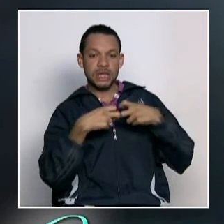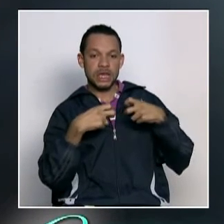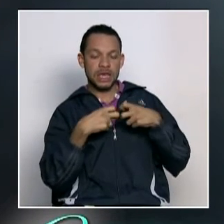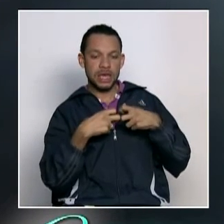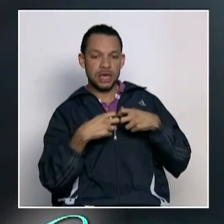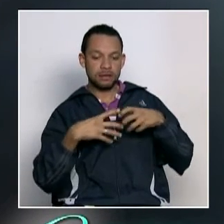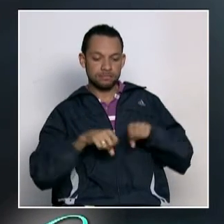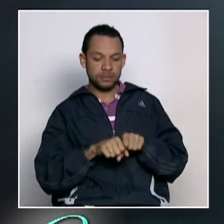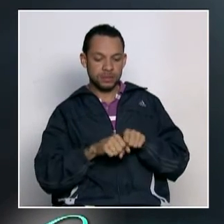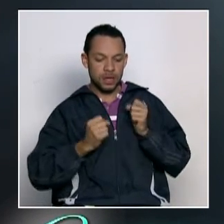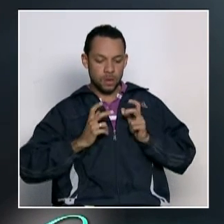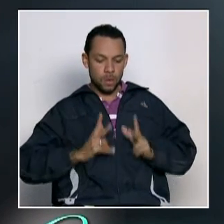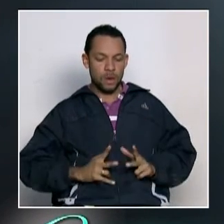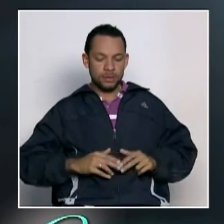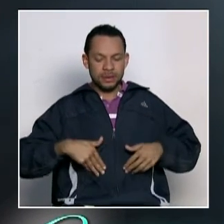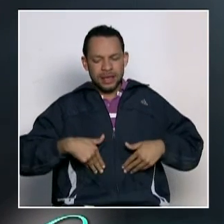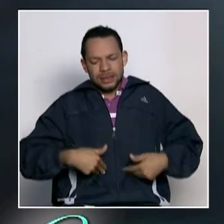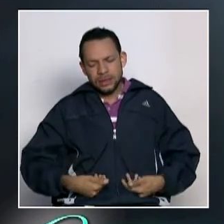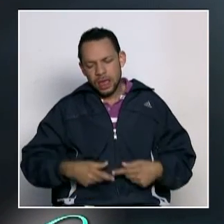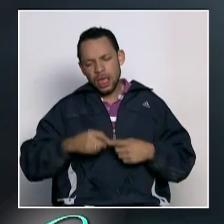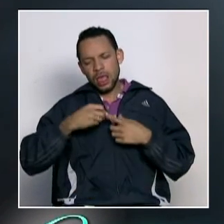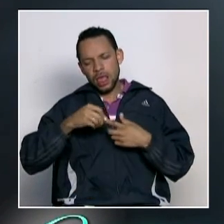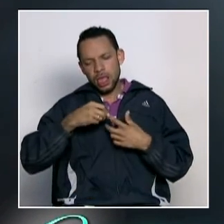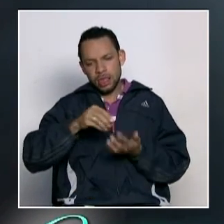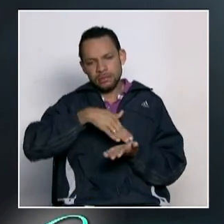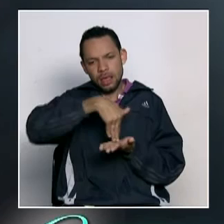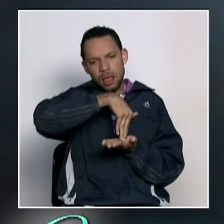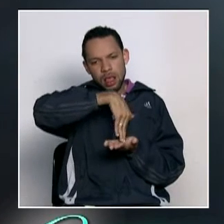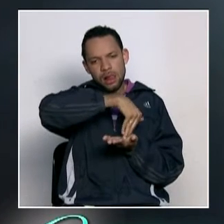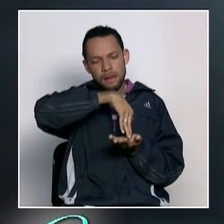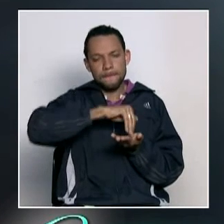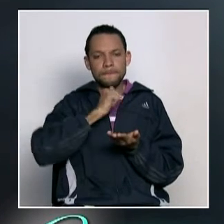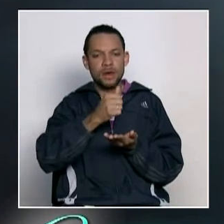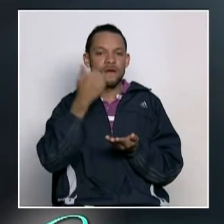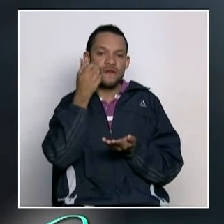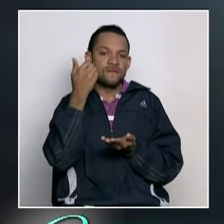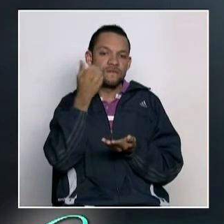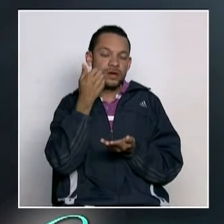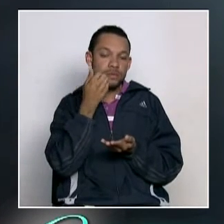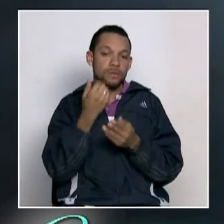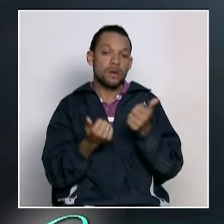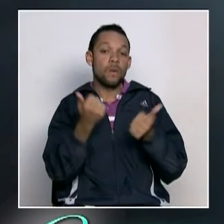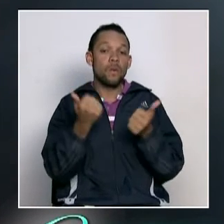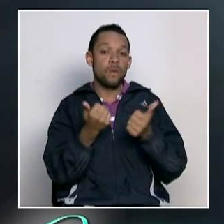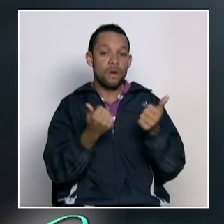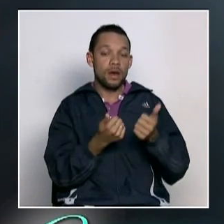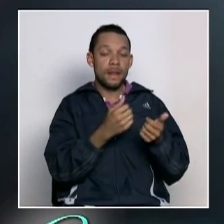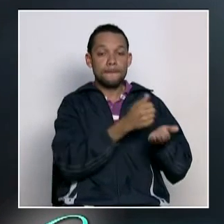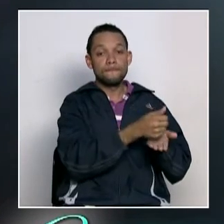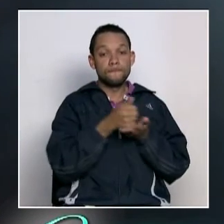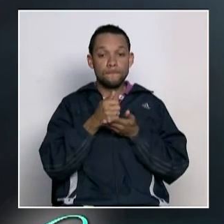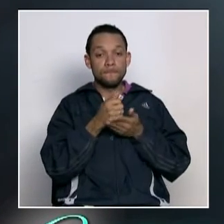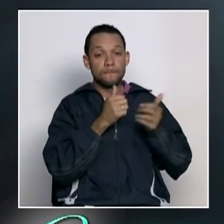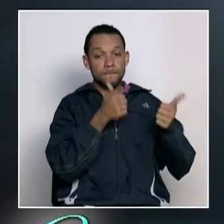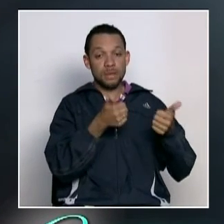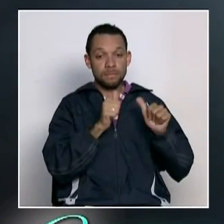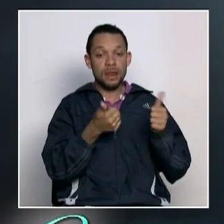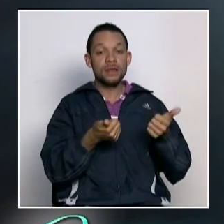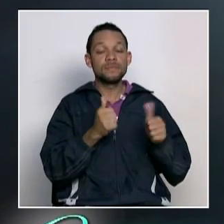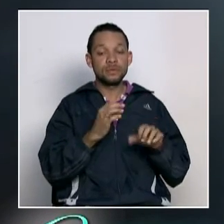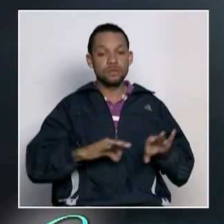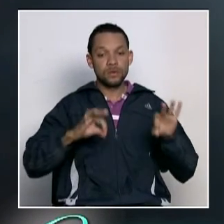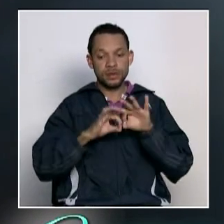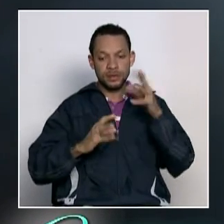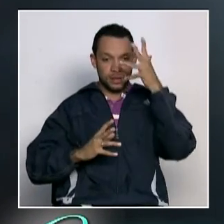le afecta su salud. Entonces, ahí podemos definir nosotros qué es bueno y qué es malo para el paciente. Por ejemplo,